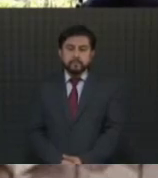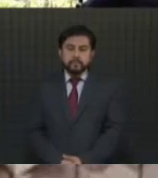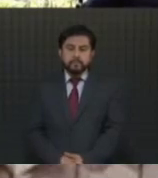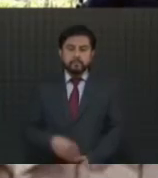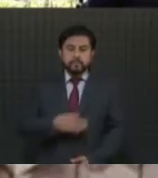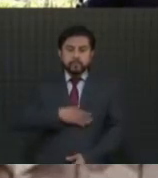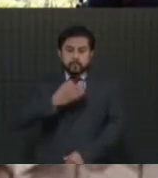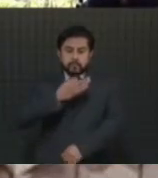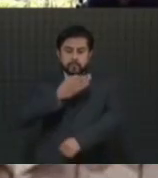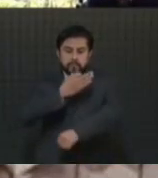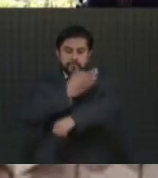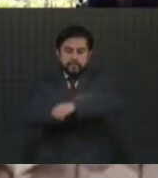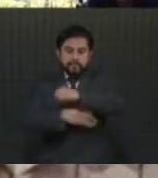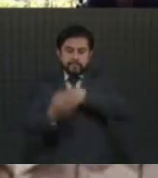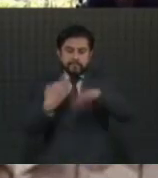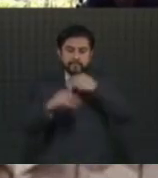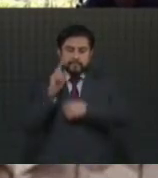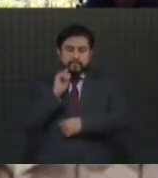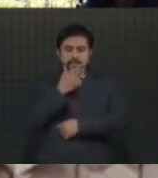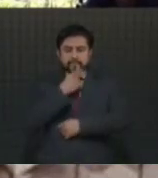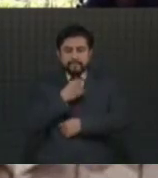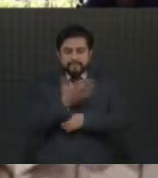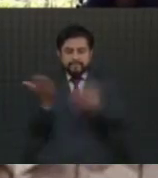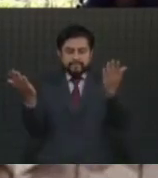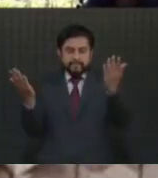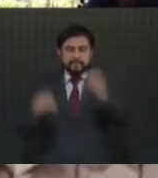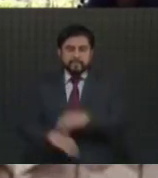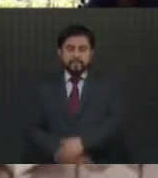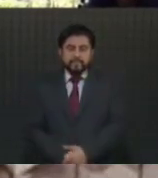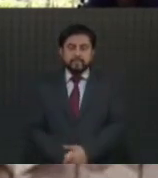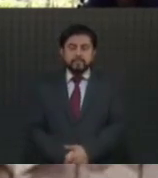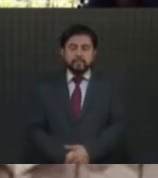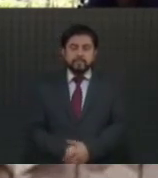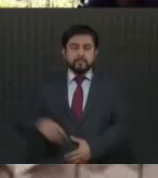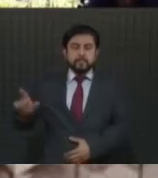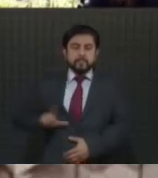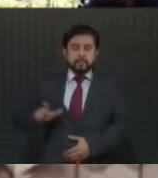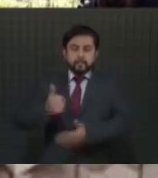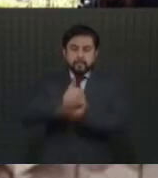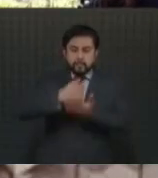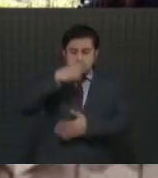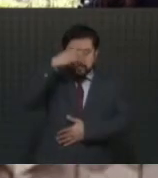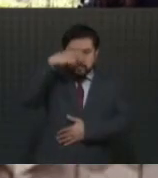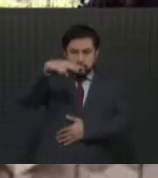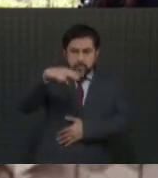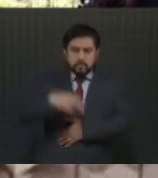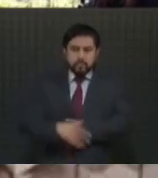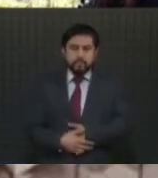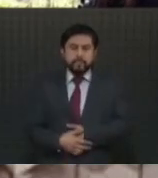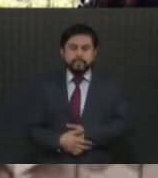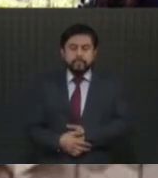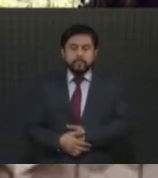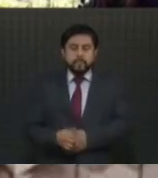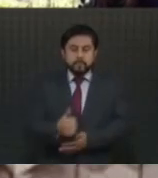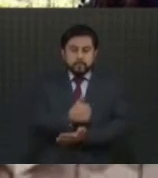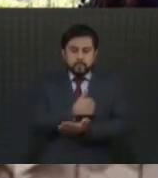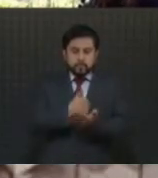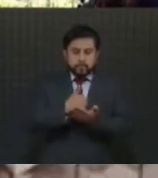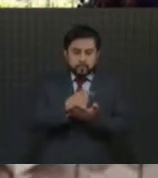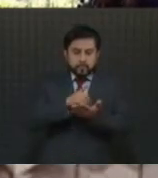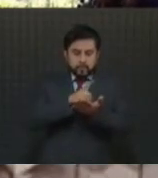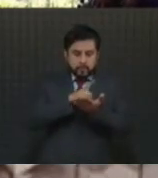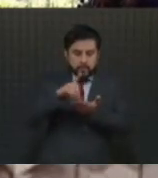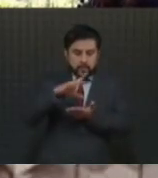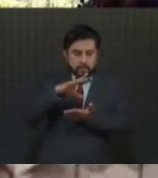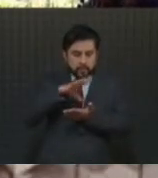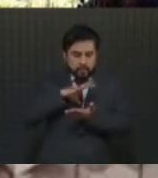Muy buenas tardes tengan todas y todos ustedes. El gobierno de la Ciudad de México, ciudad innovadora y de